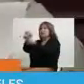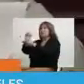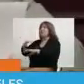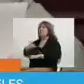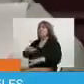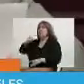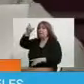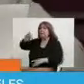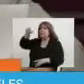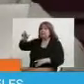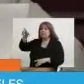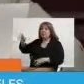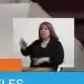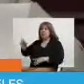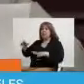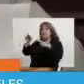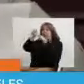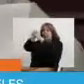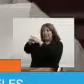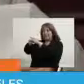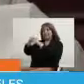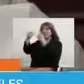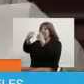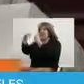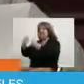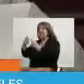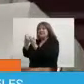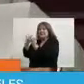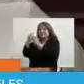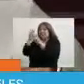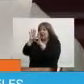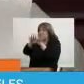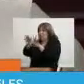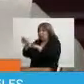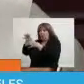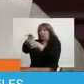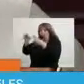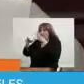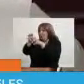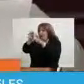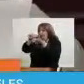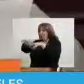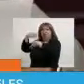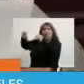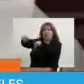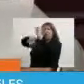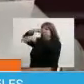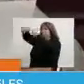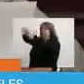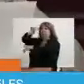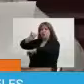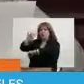cárceles necesitan orden, como hemos dicho, de las otras áreas del Estado, y para